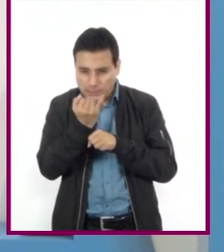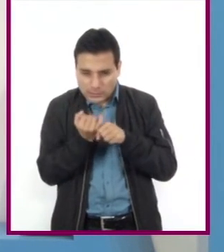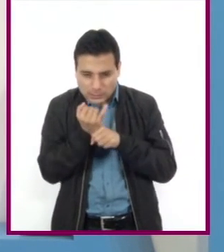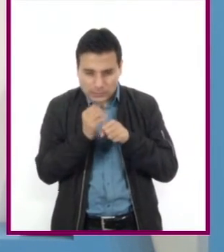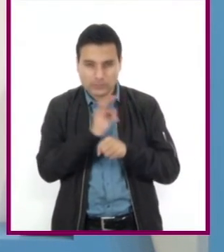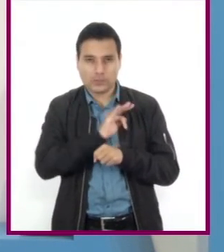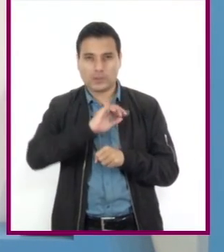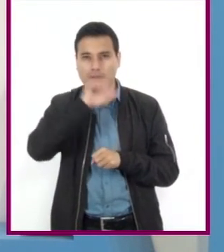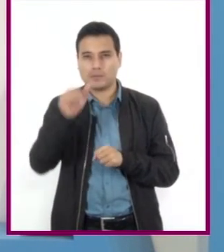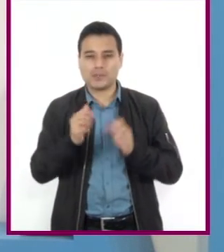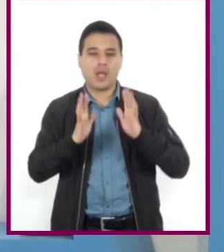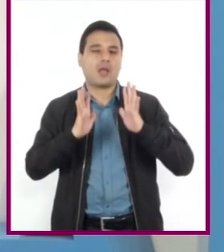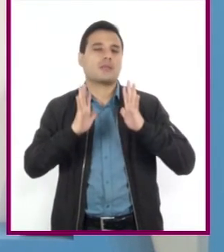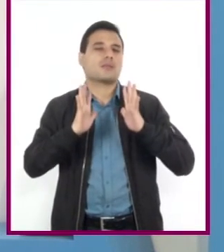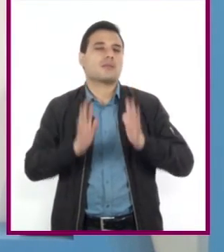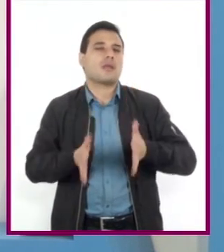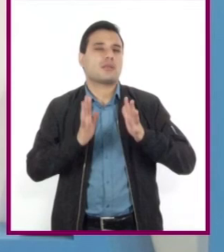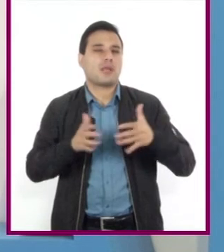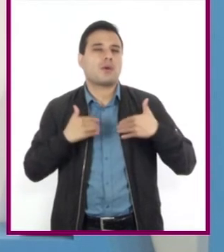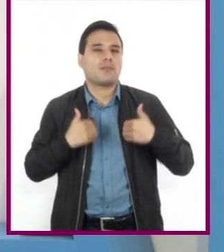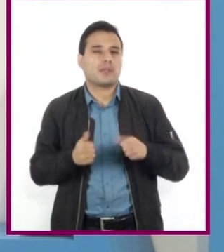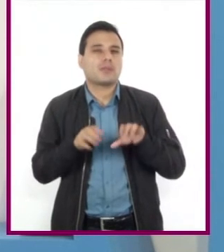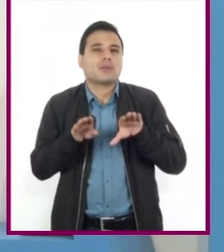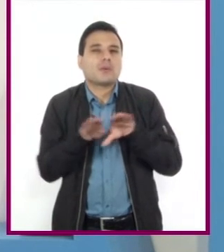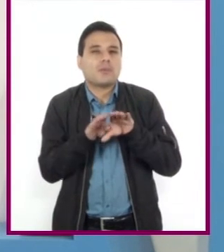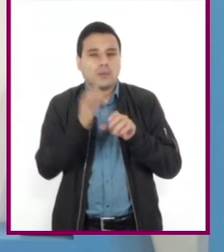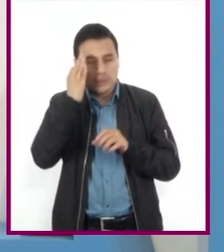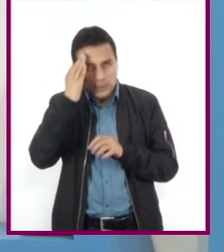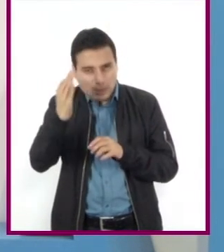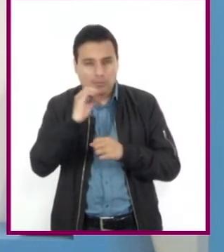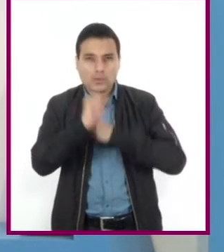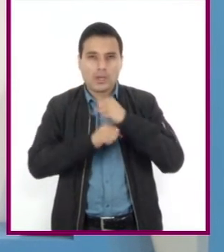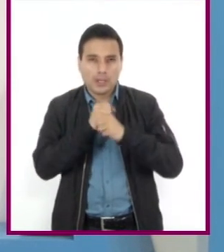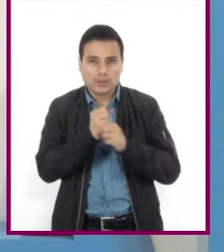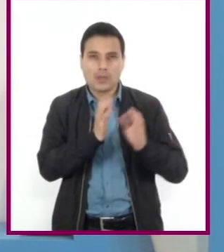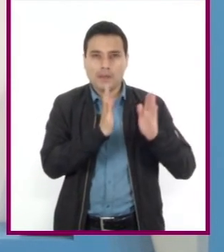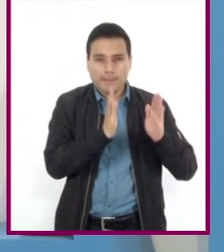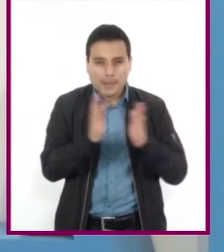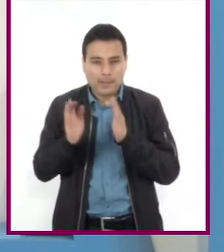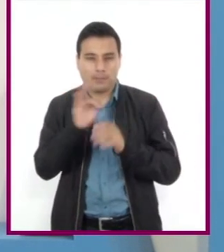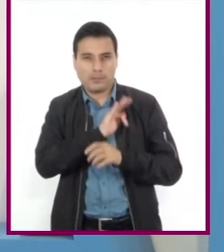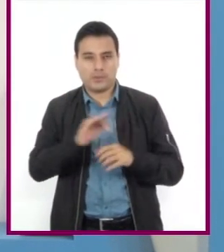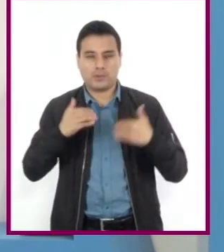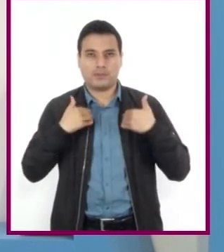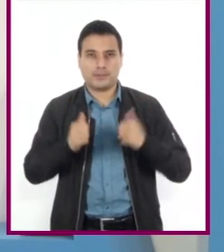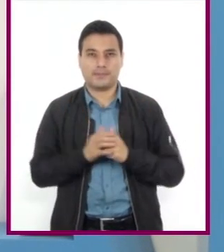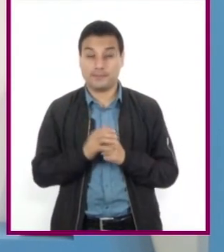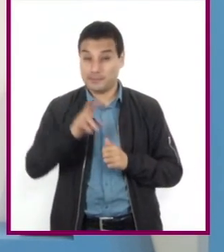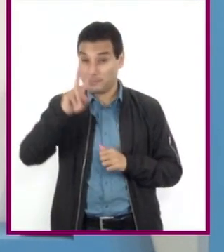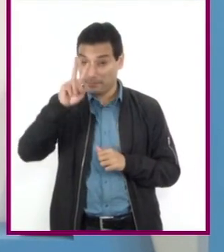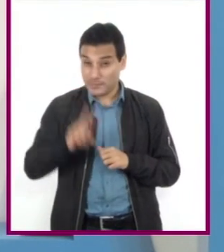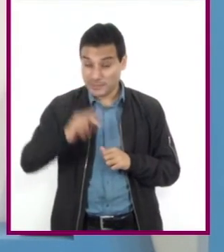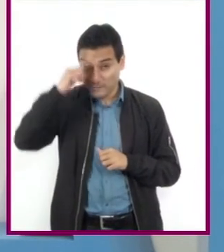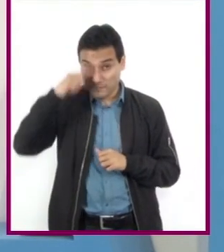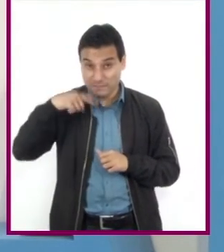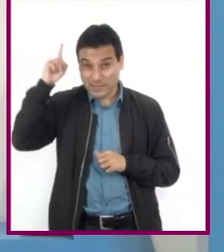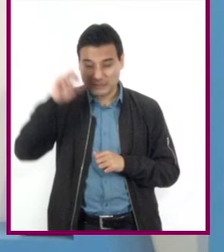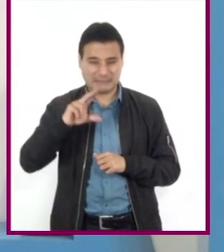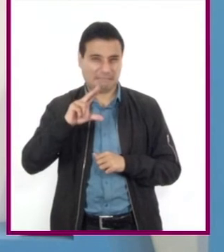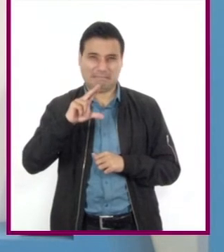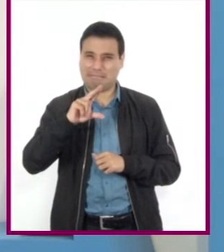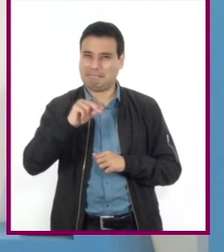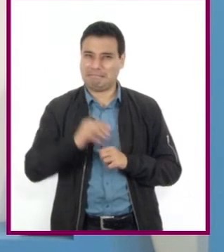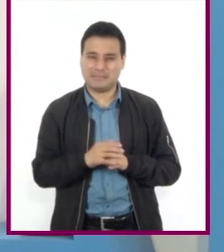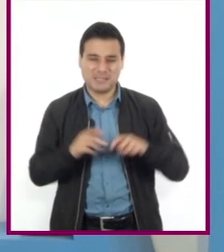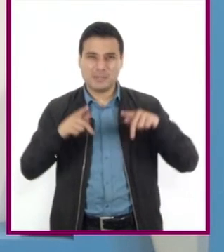periodizaciones. Pero estas no son completamente fijas ni absolutas, puesto que no es sencillo para los investigadores ponerse de acuerdo